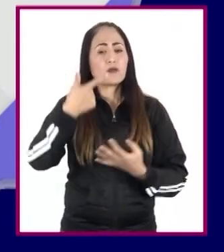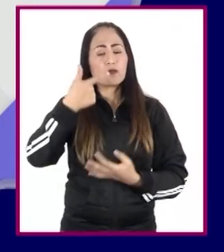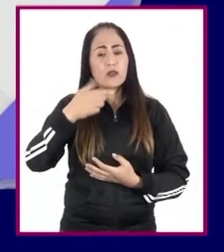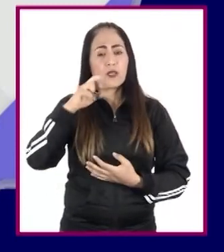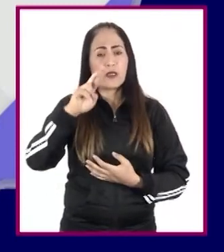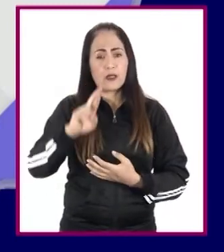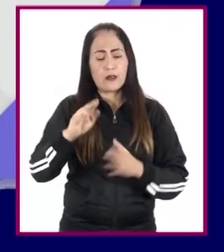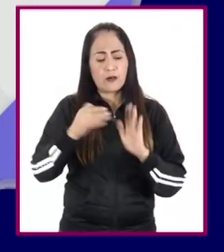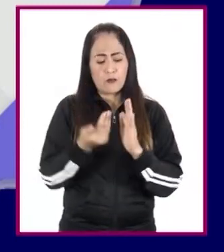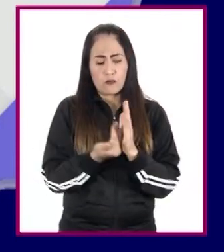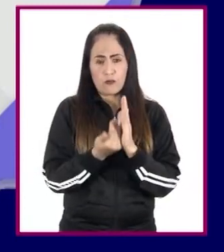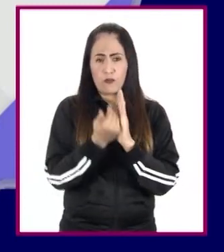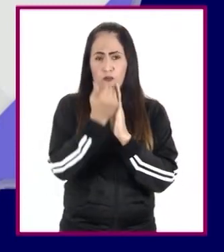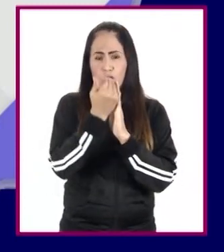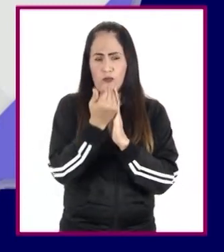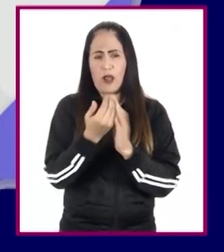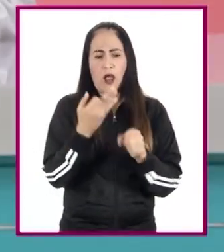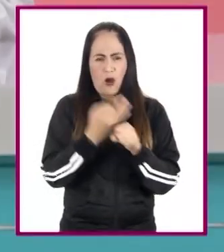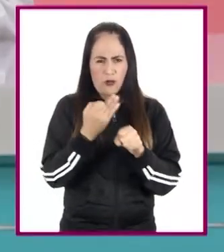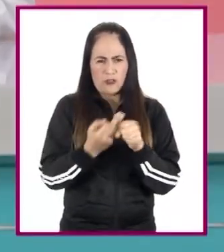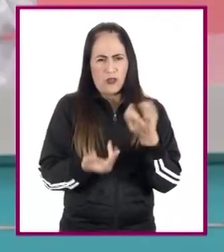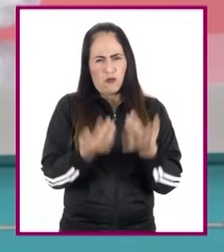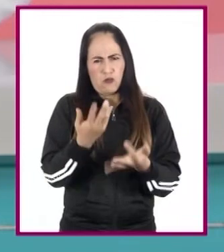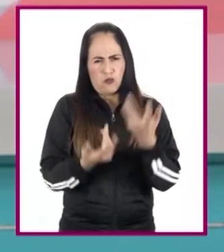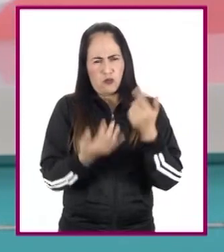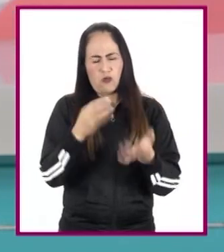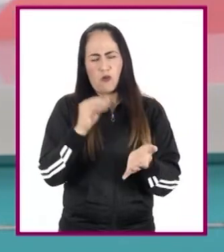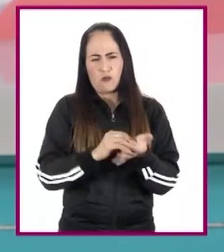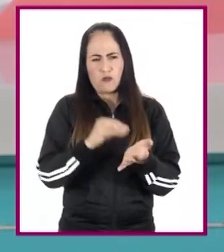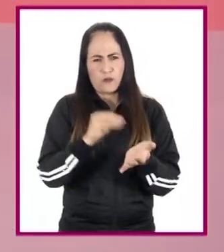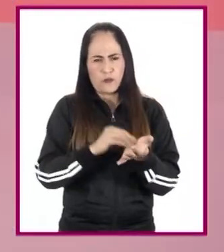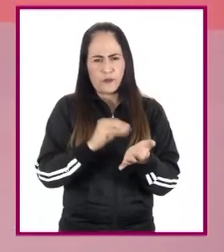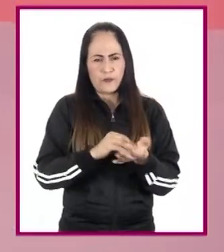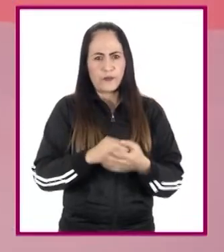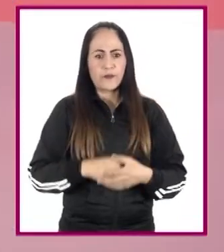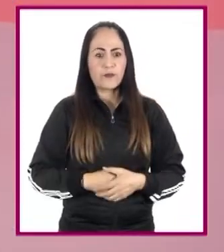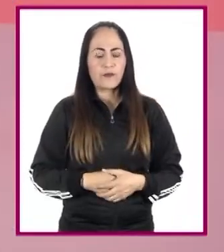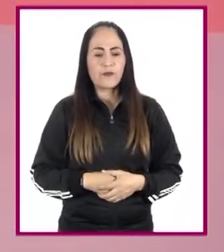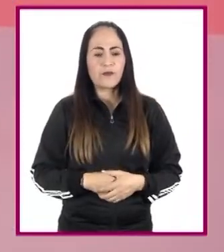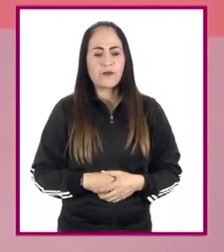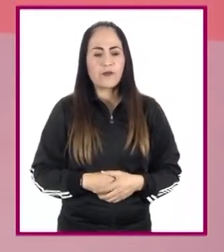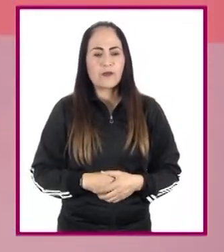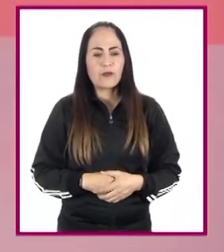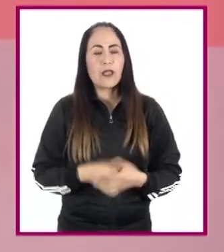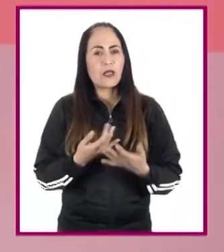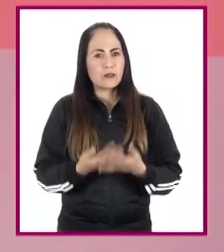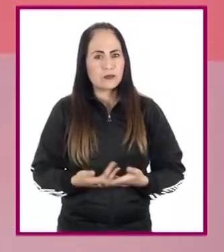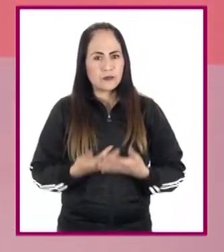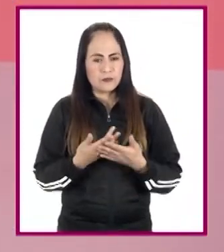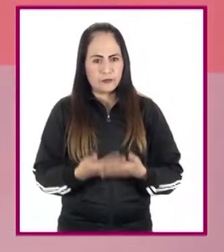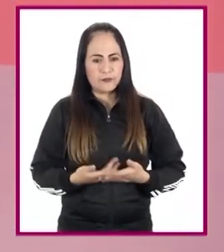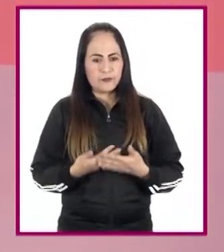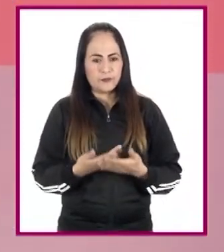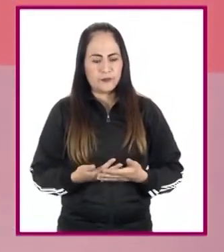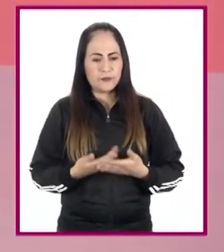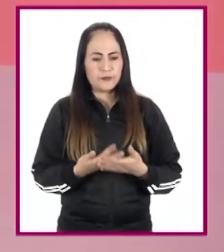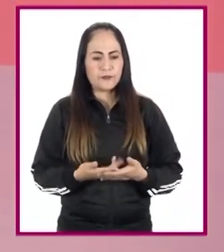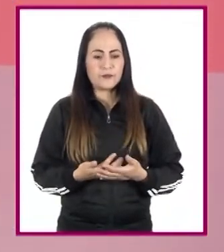Todavía se está quemando. Esperamos a que termine la combustión.